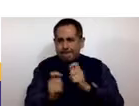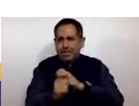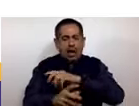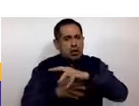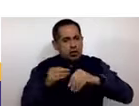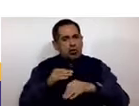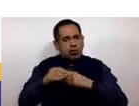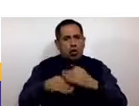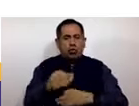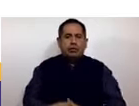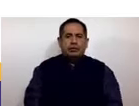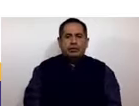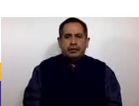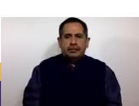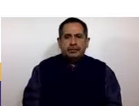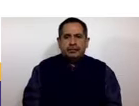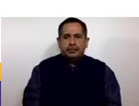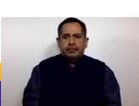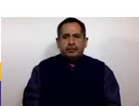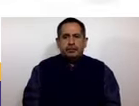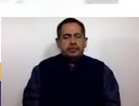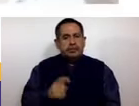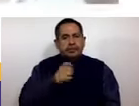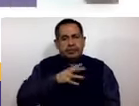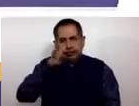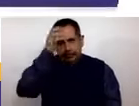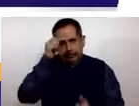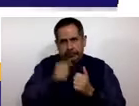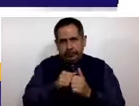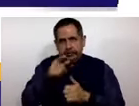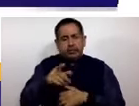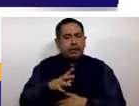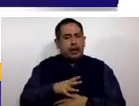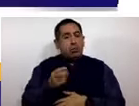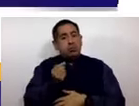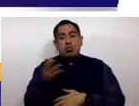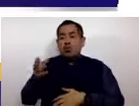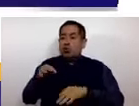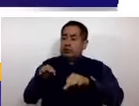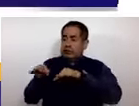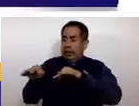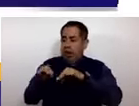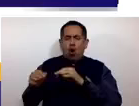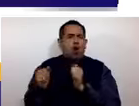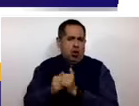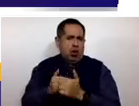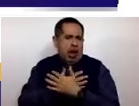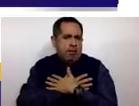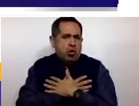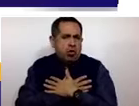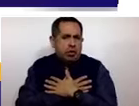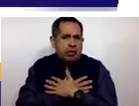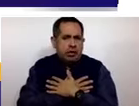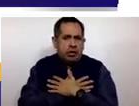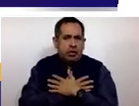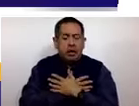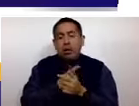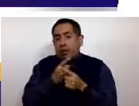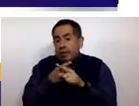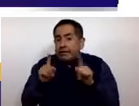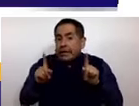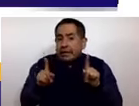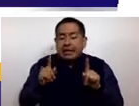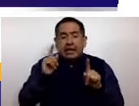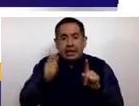demás. Coincido contigo, hay muchos trabajos que se hacen con amor. La diferencia es si